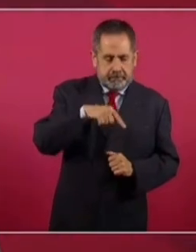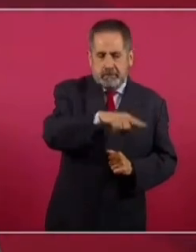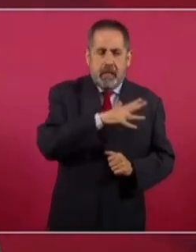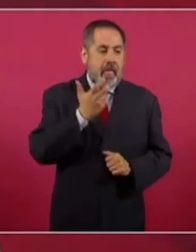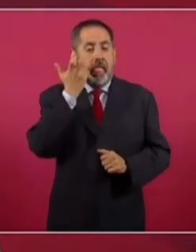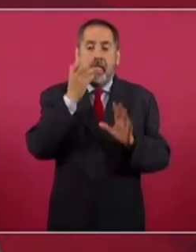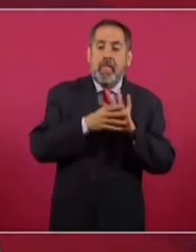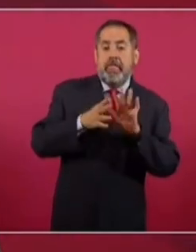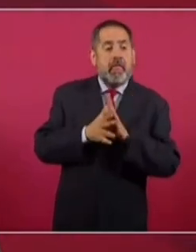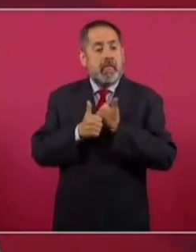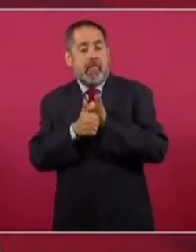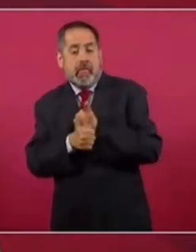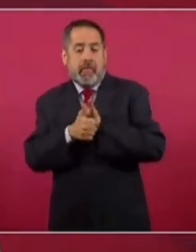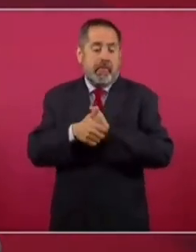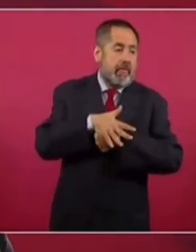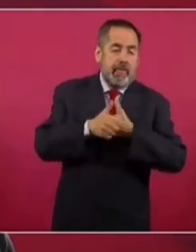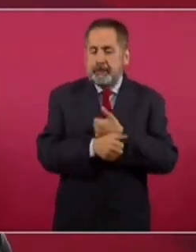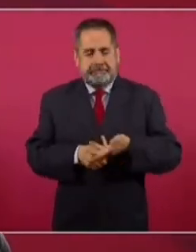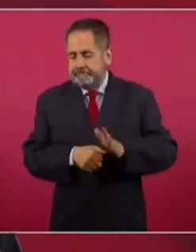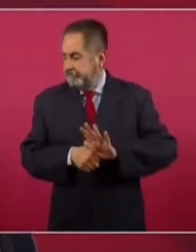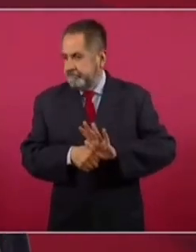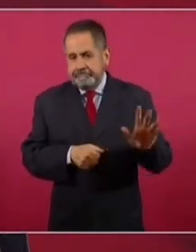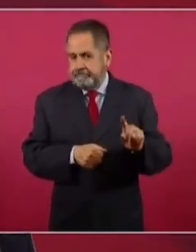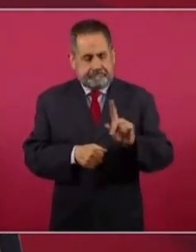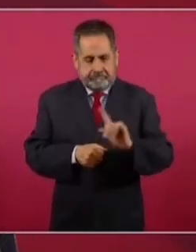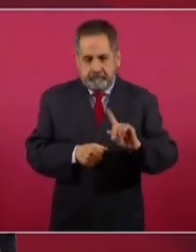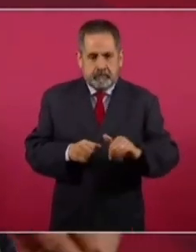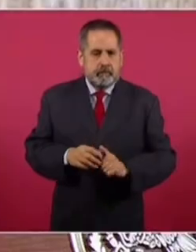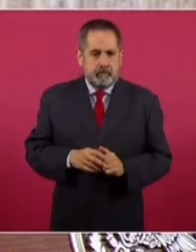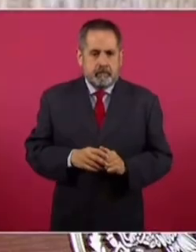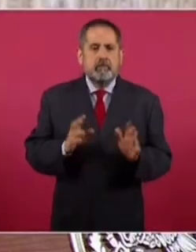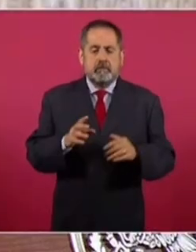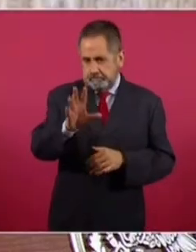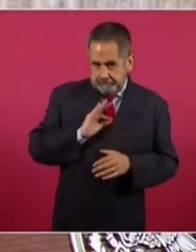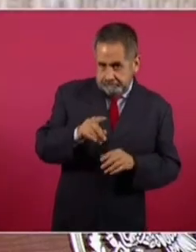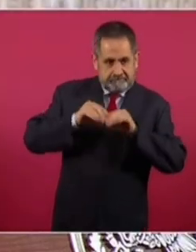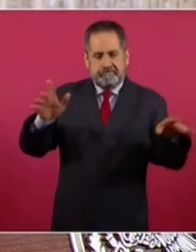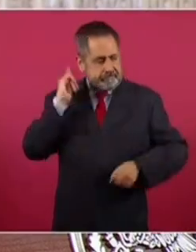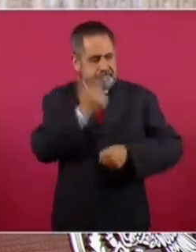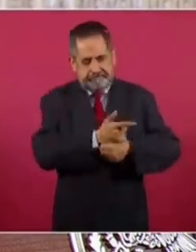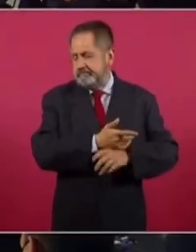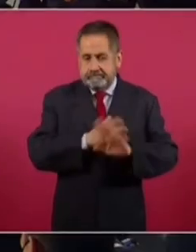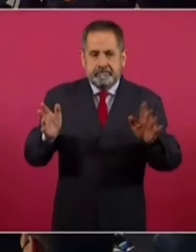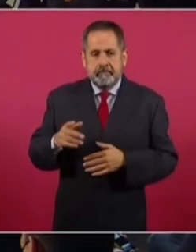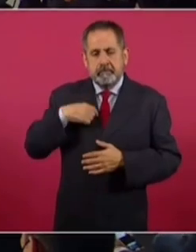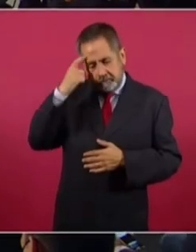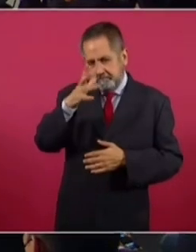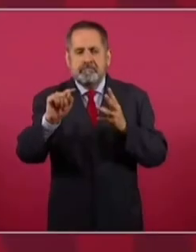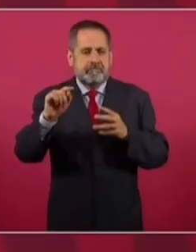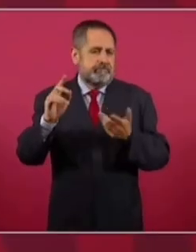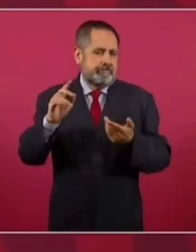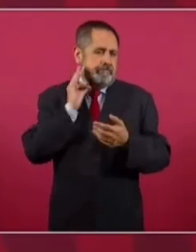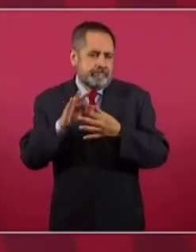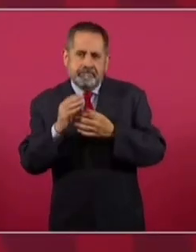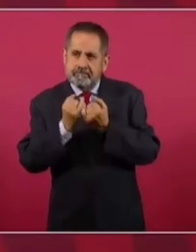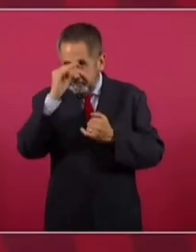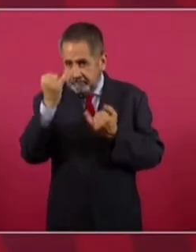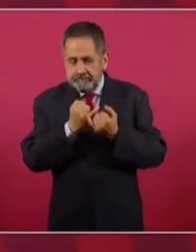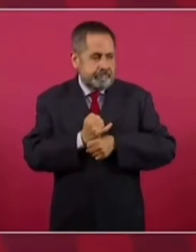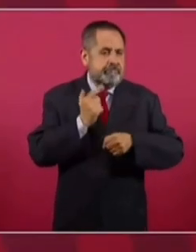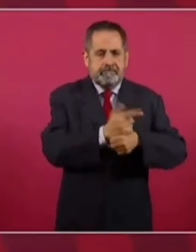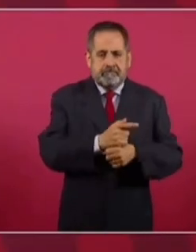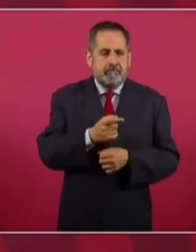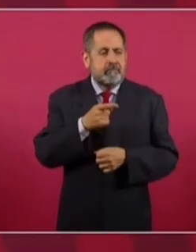quieran hacer, que quieran maniobrar de esa forma, pero pues ya tú aquí lo estás denunciando, yo coincido contigo, o la